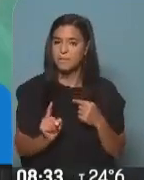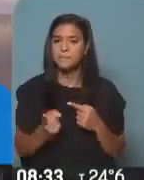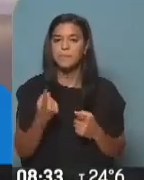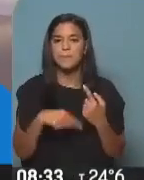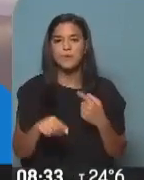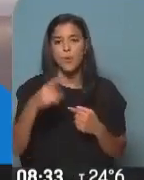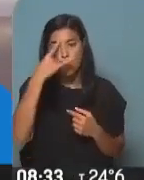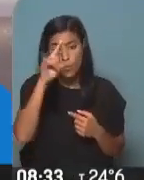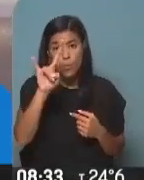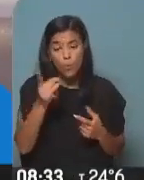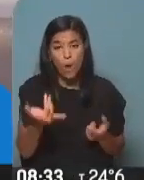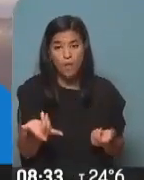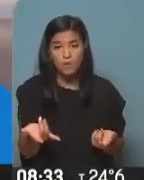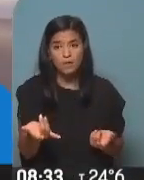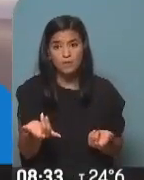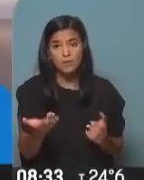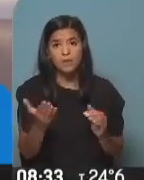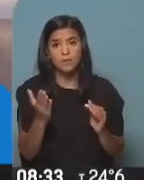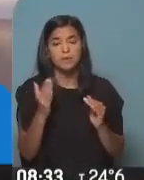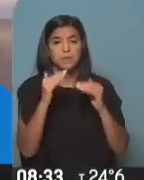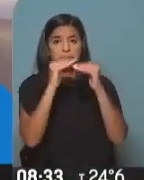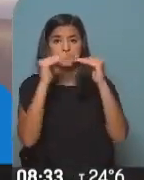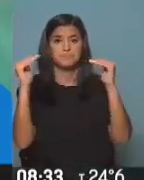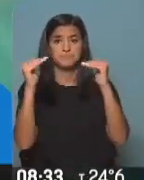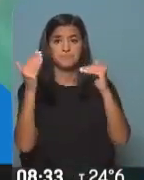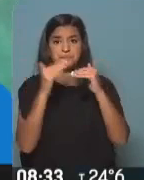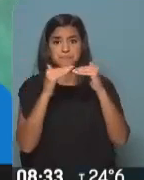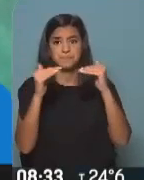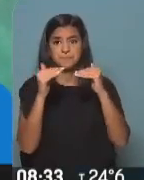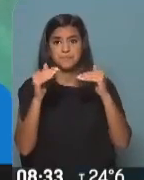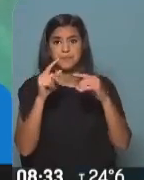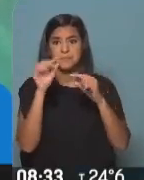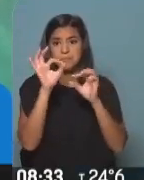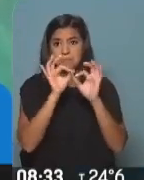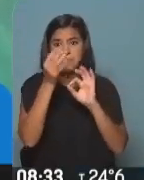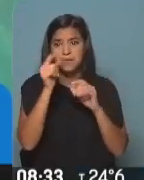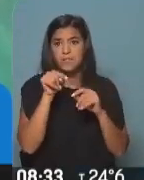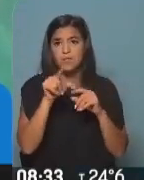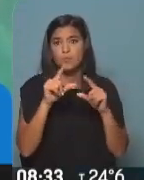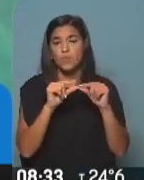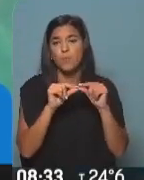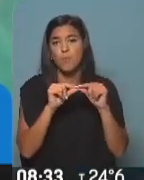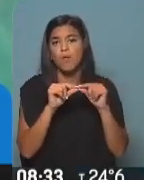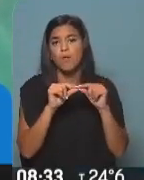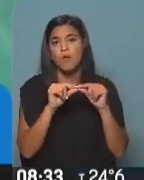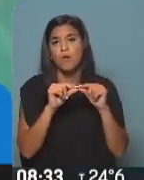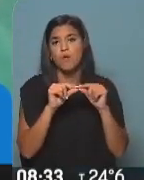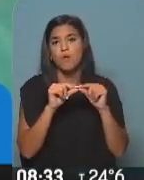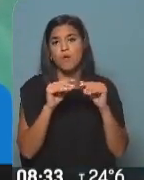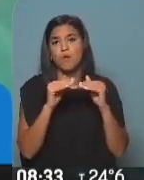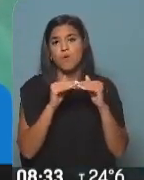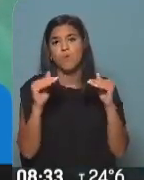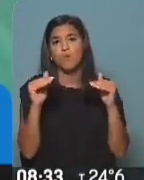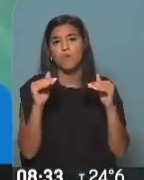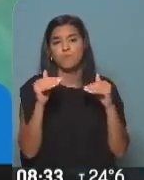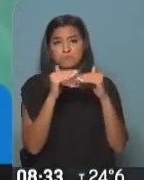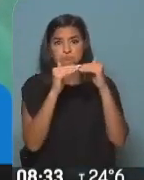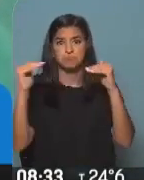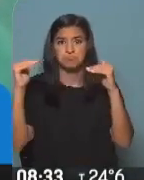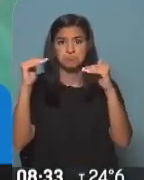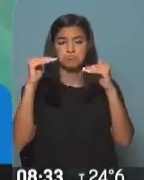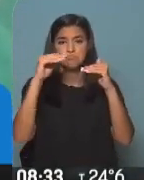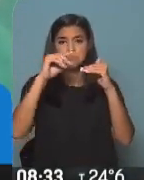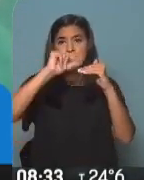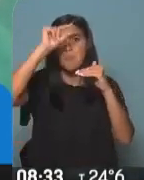Ahora, Uruguay se la pone en ese primer lugar, ahí cercano, en el podio